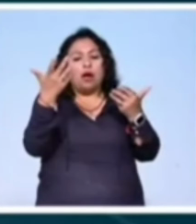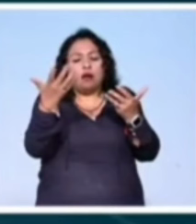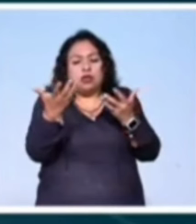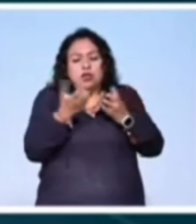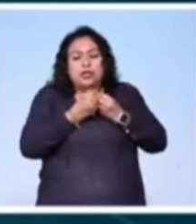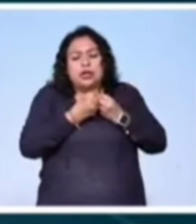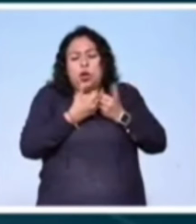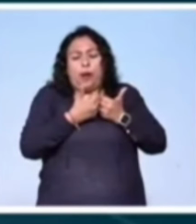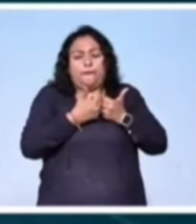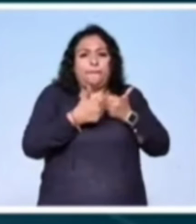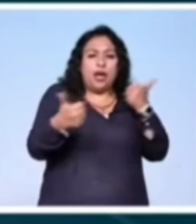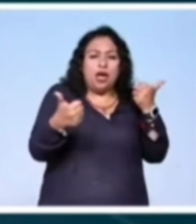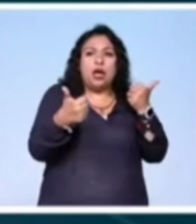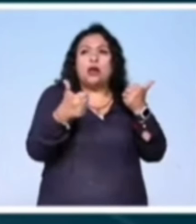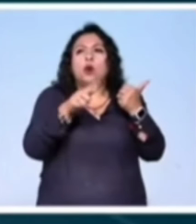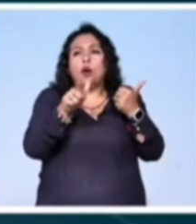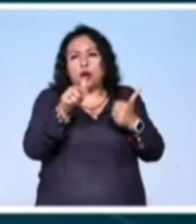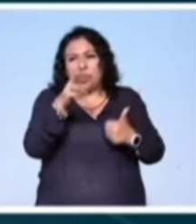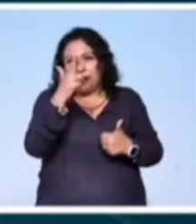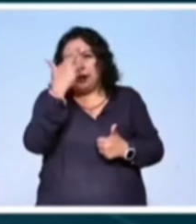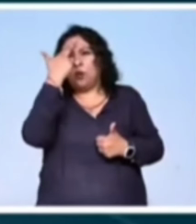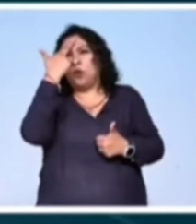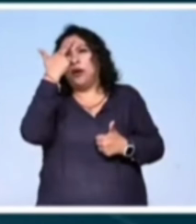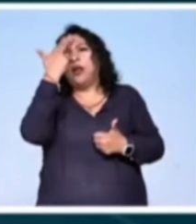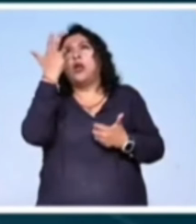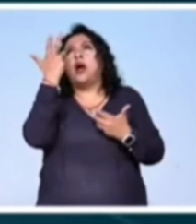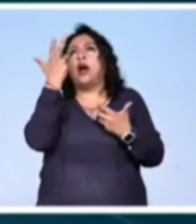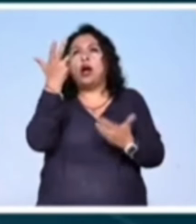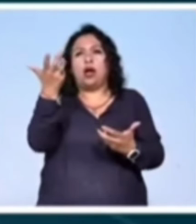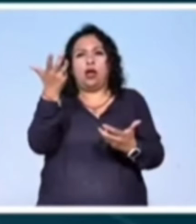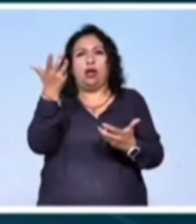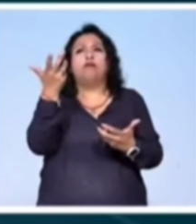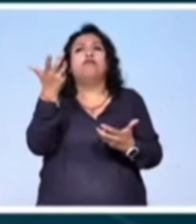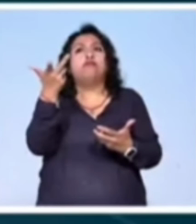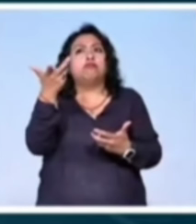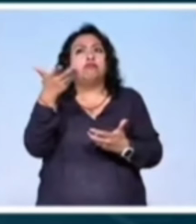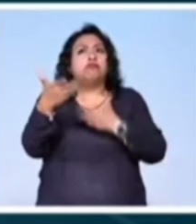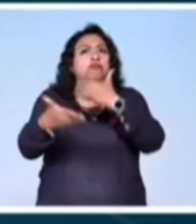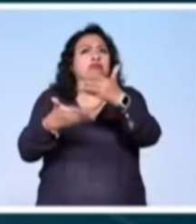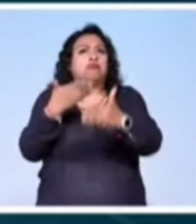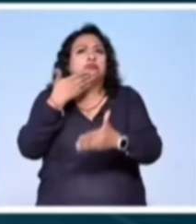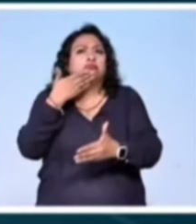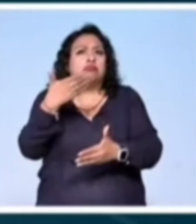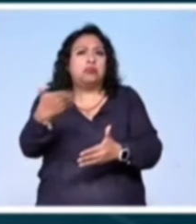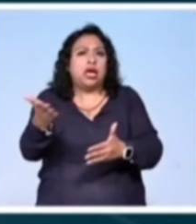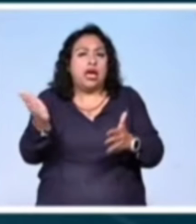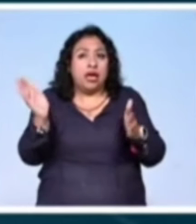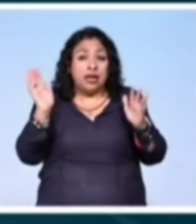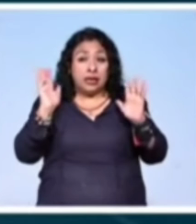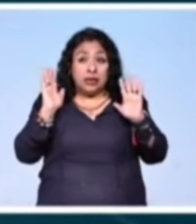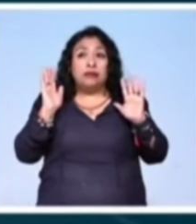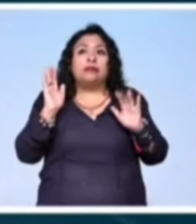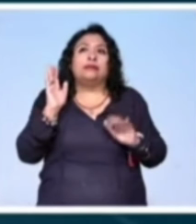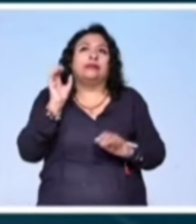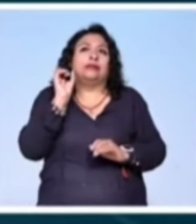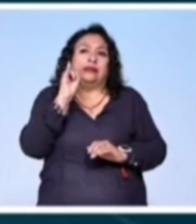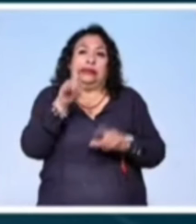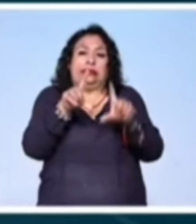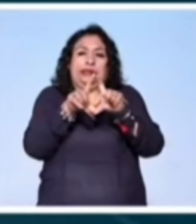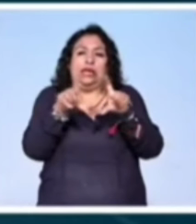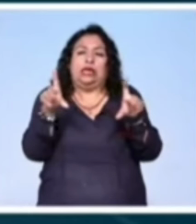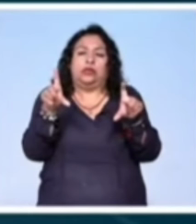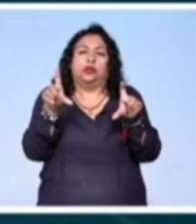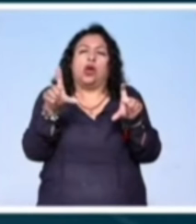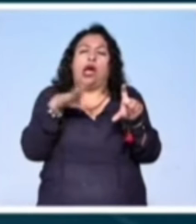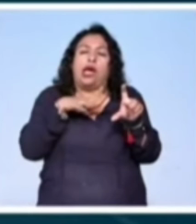tuyo, y cómo queda el recuerdo y el anhelo de que les vaya bien a los que se fueron, ¿no? Entonces, obviamente es un texto